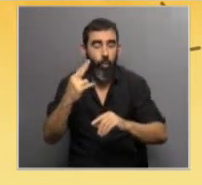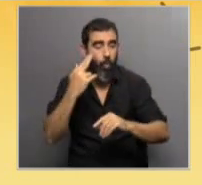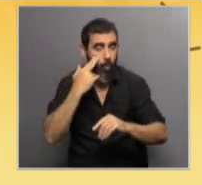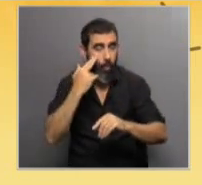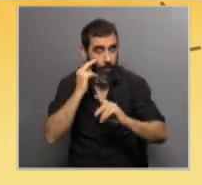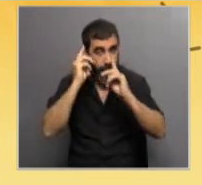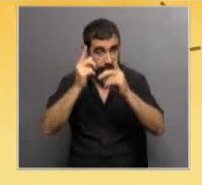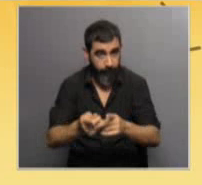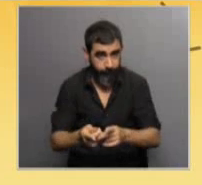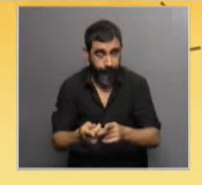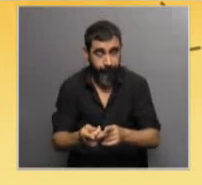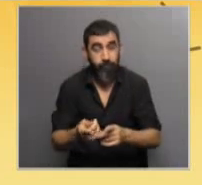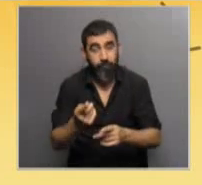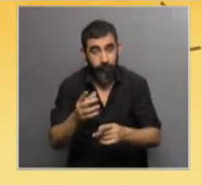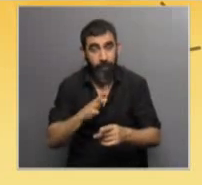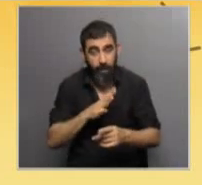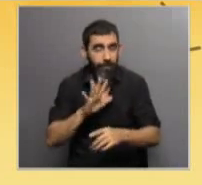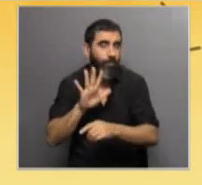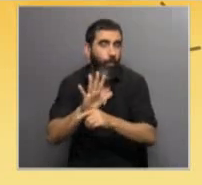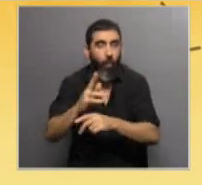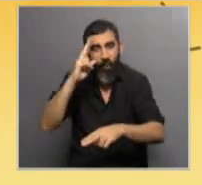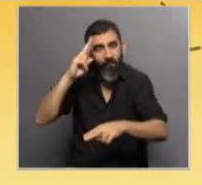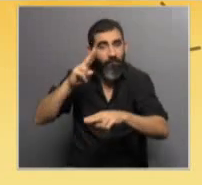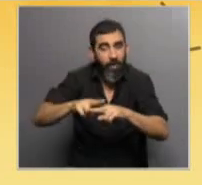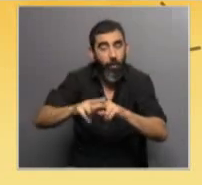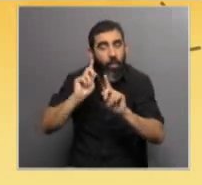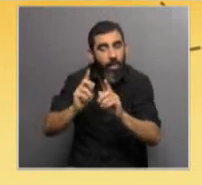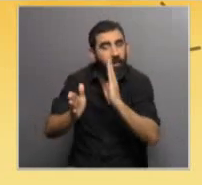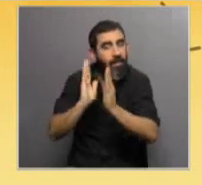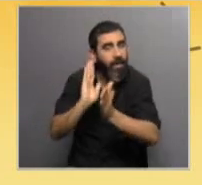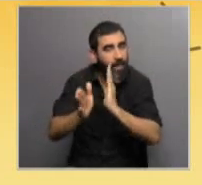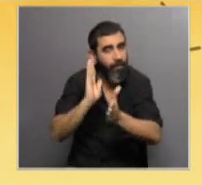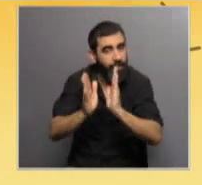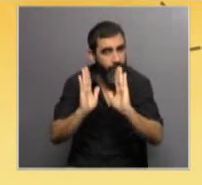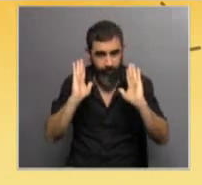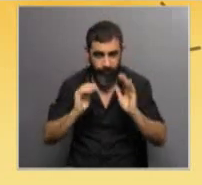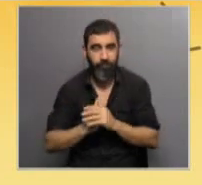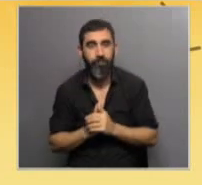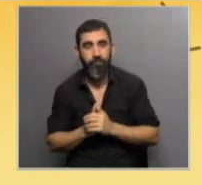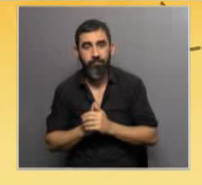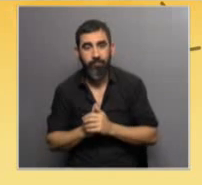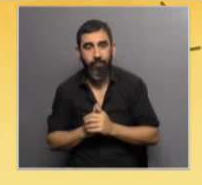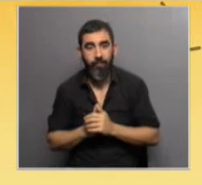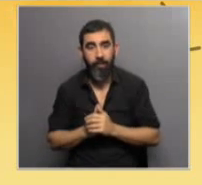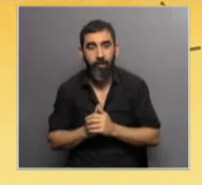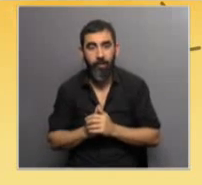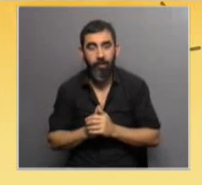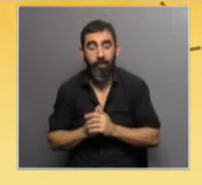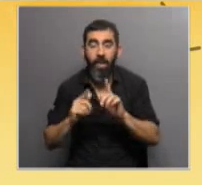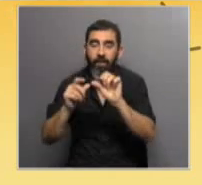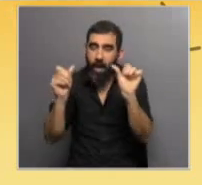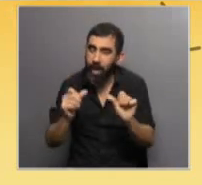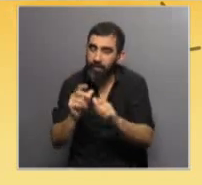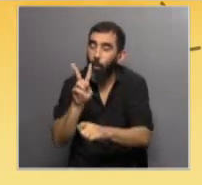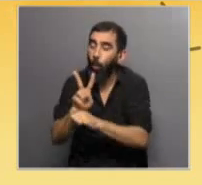con ante enfermos y no los tratamos como tal y hay que extraer como decía para que en algunas ocasiones hay que hacer una mercería de plazas y